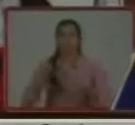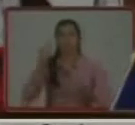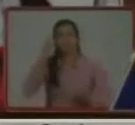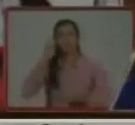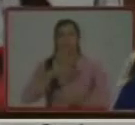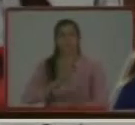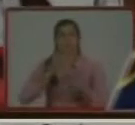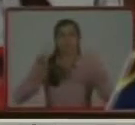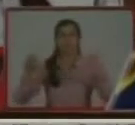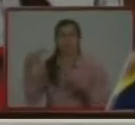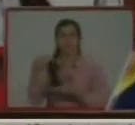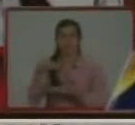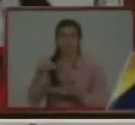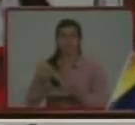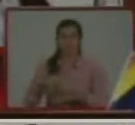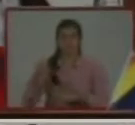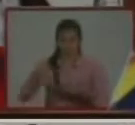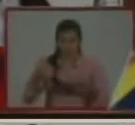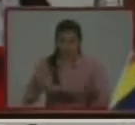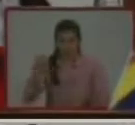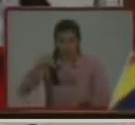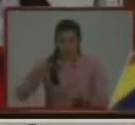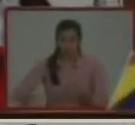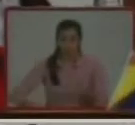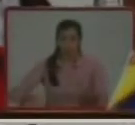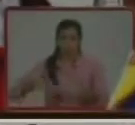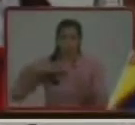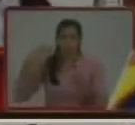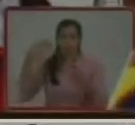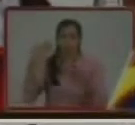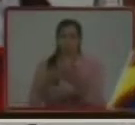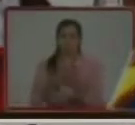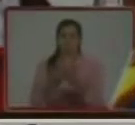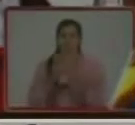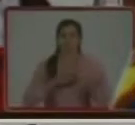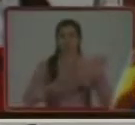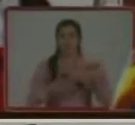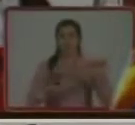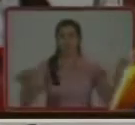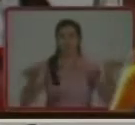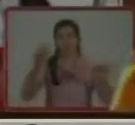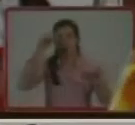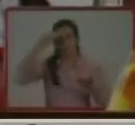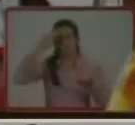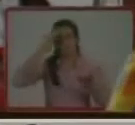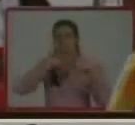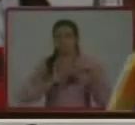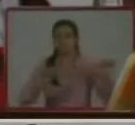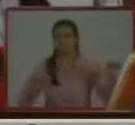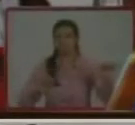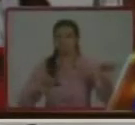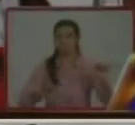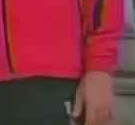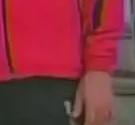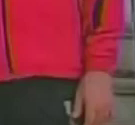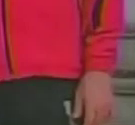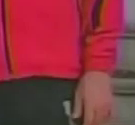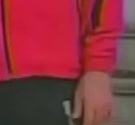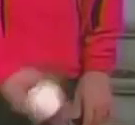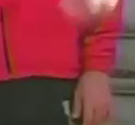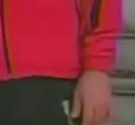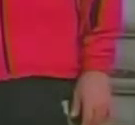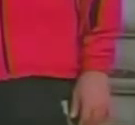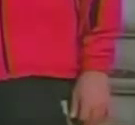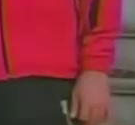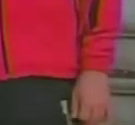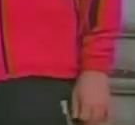27 de noviembre del año en curso y la permanencia en nuestra hermana República de Cuba para cumplir con este cronograma de terapias. El